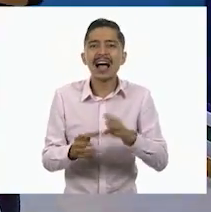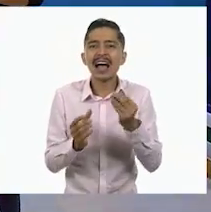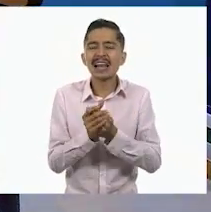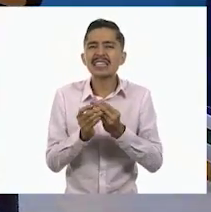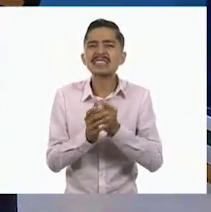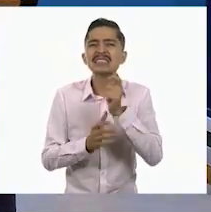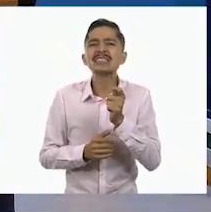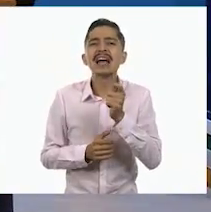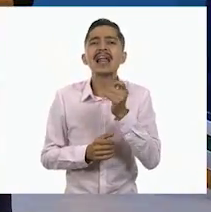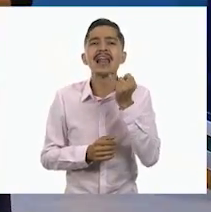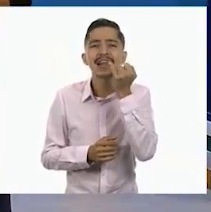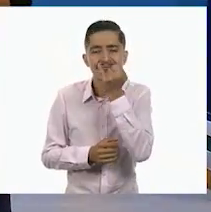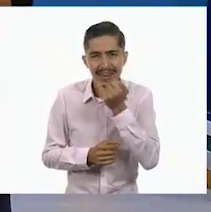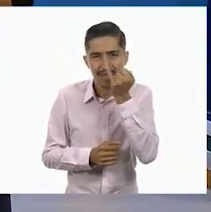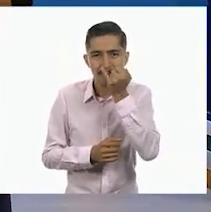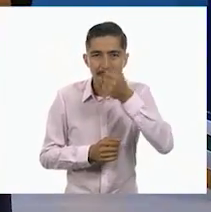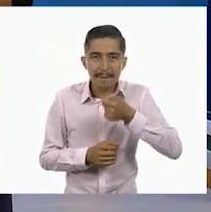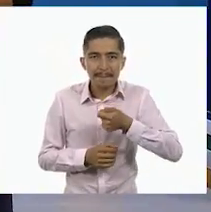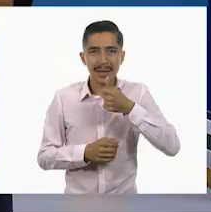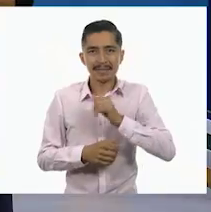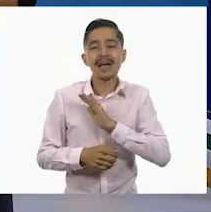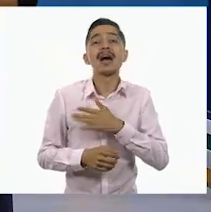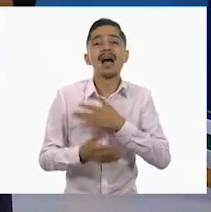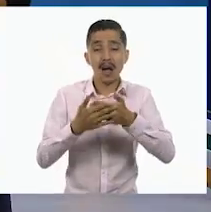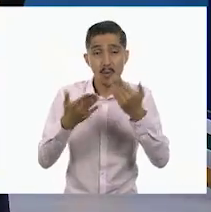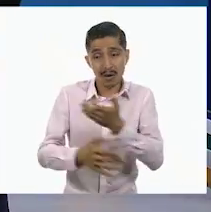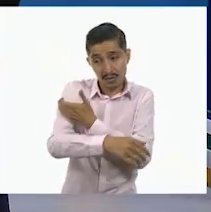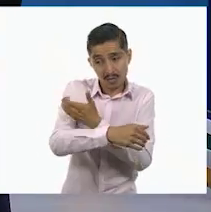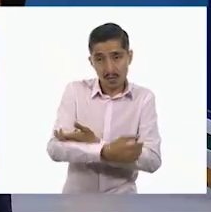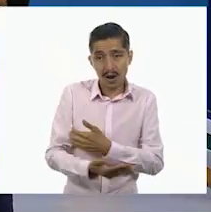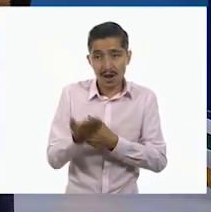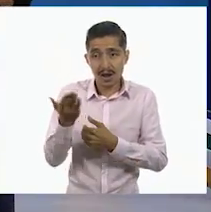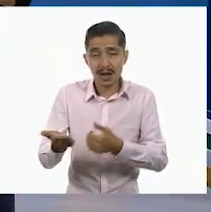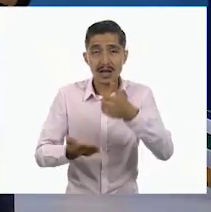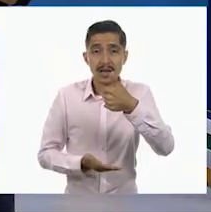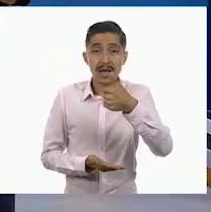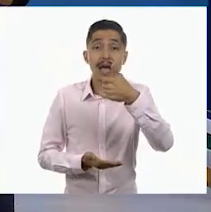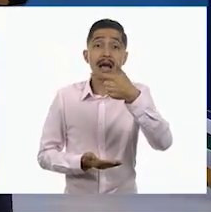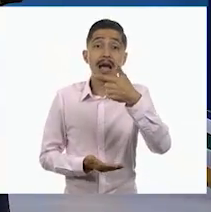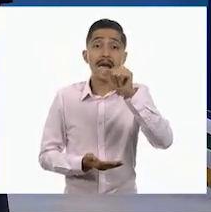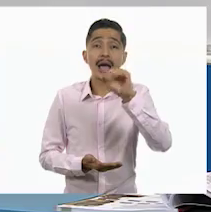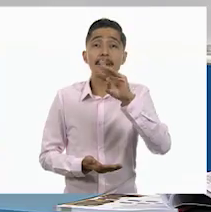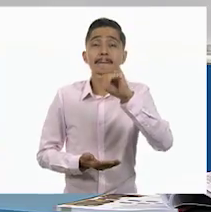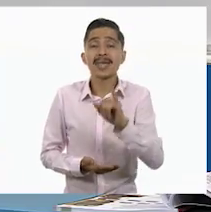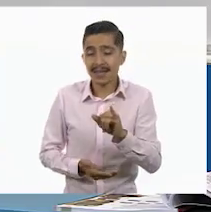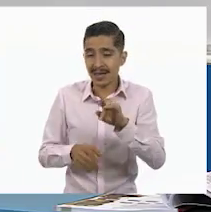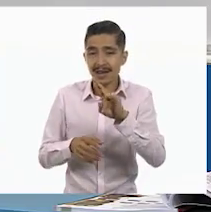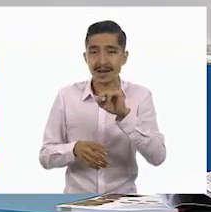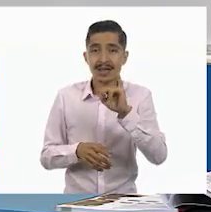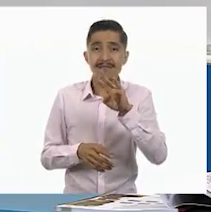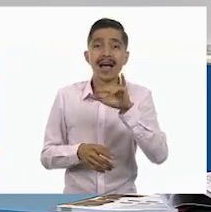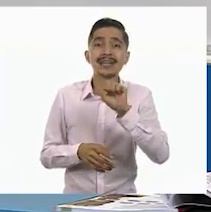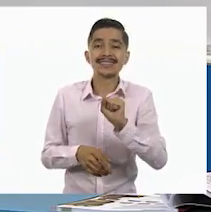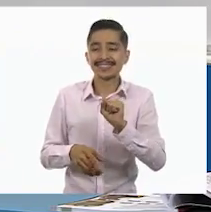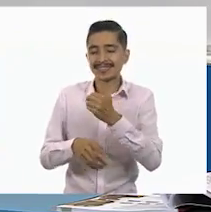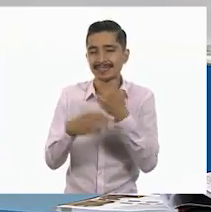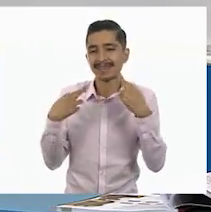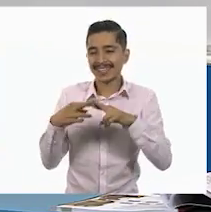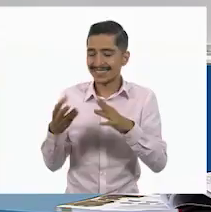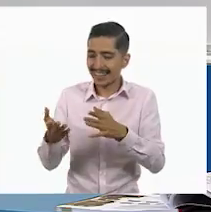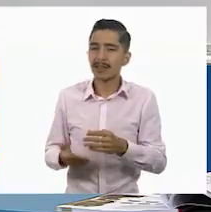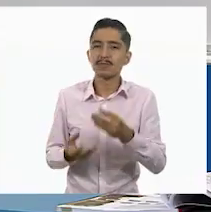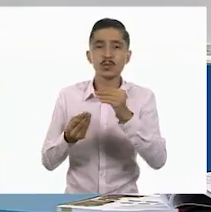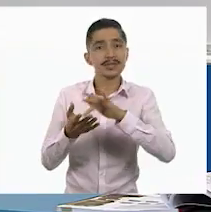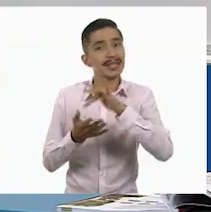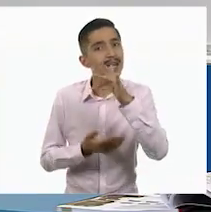lengua materna. Y para eso nos acompaña ya aquí la maestra Gaby Rivas. Maestra, bienvenida. Muchas gracias, María. Qué